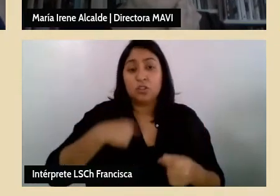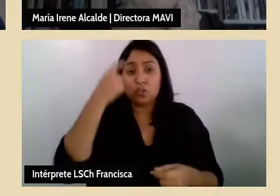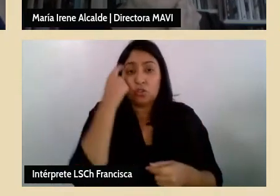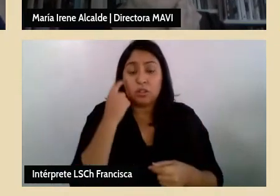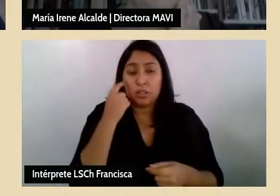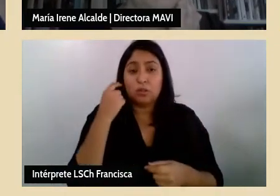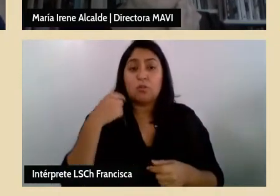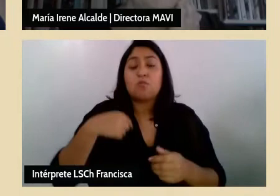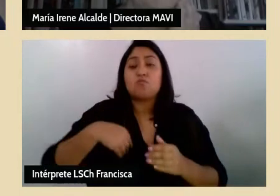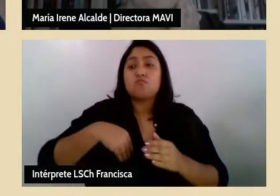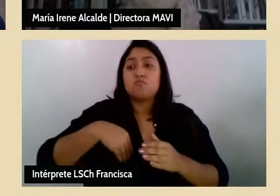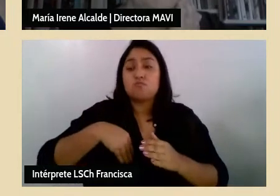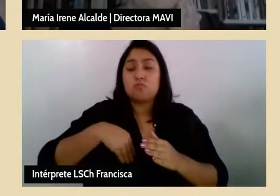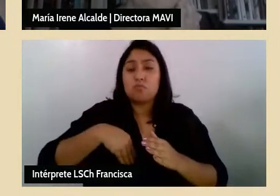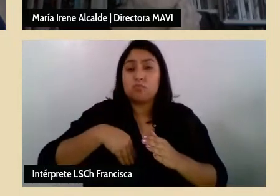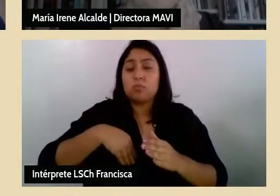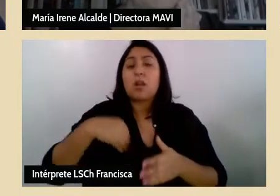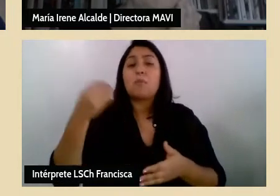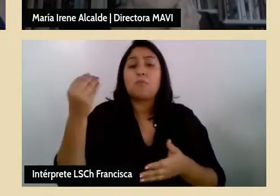muy buena